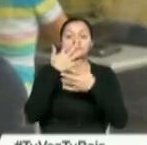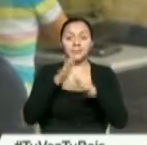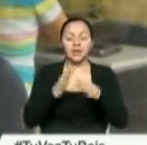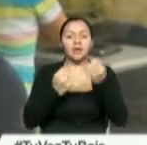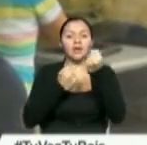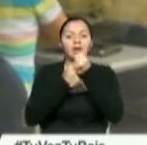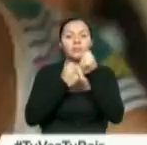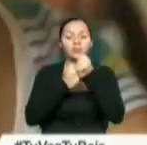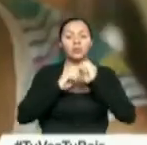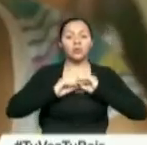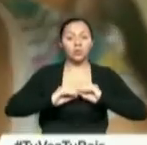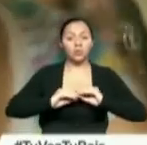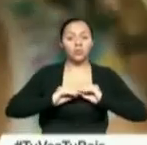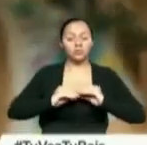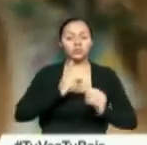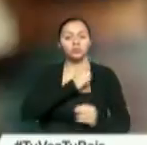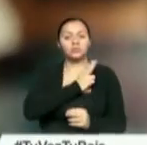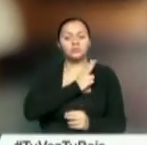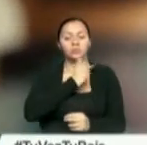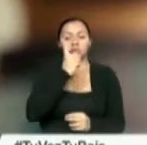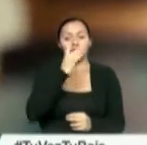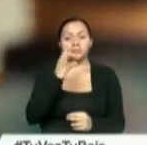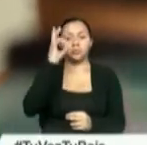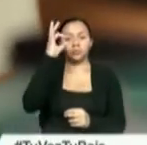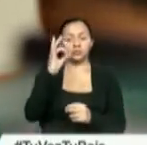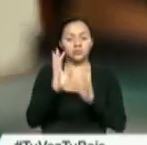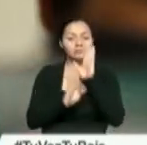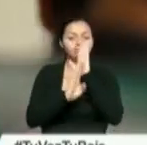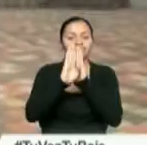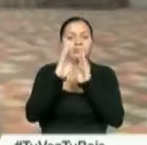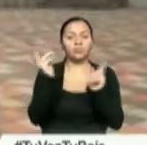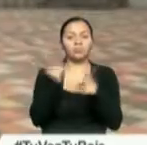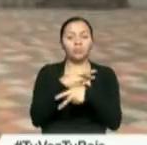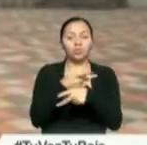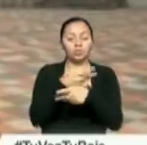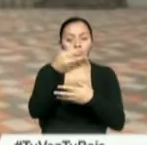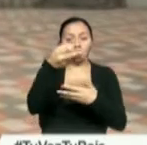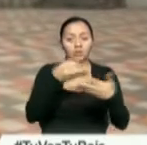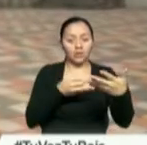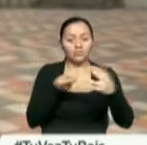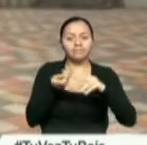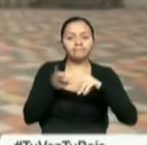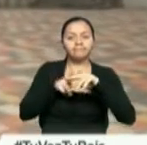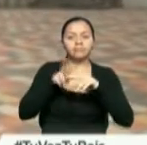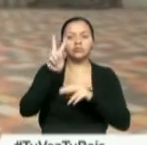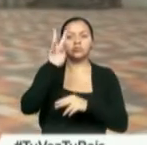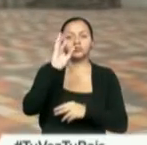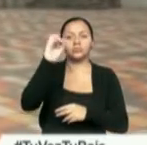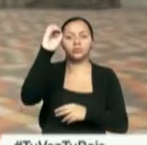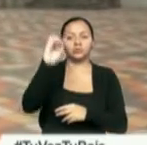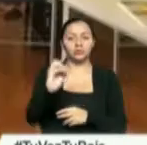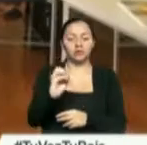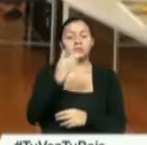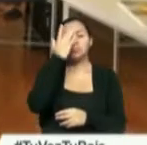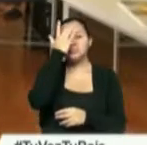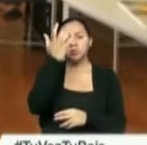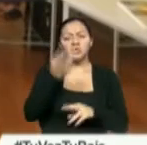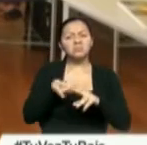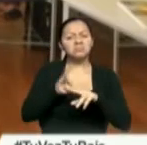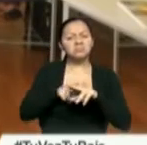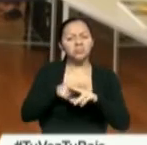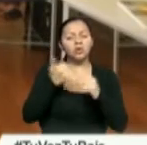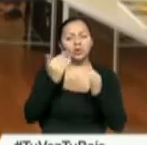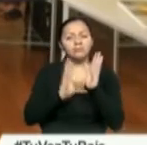superior ecuador subió de 1 por ciento del producto interno bruto al 2 por ciento el resultado de este incremento es que el país